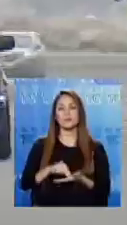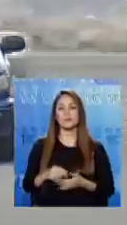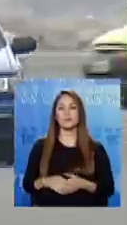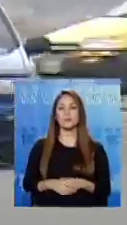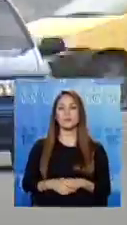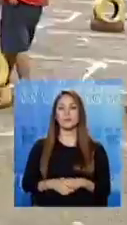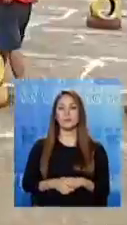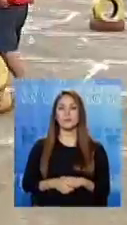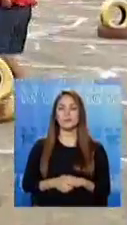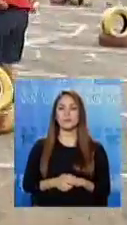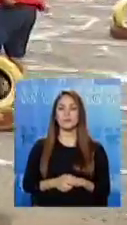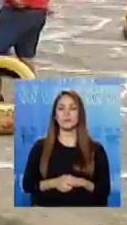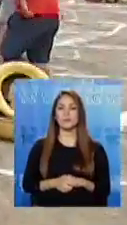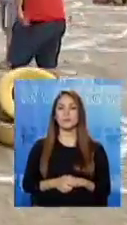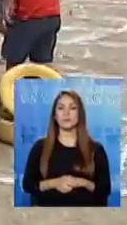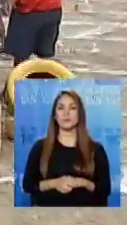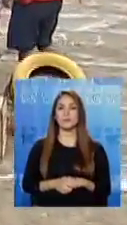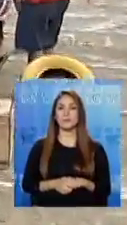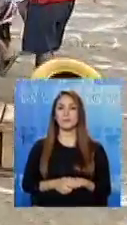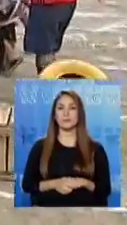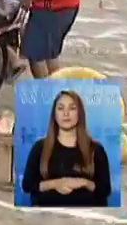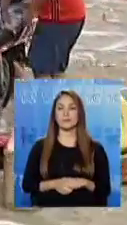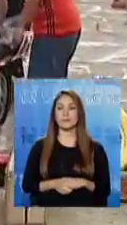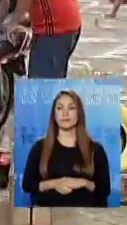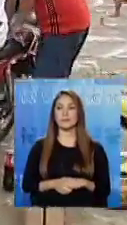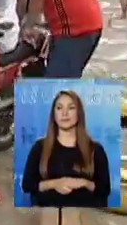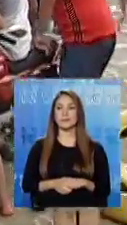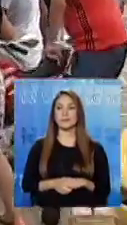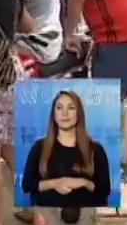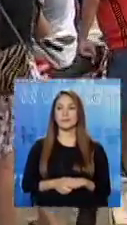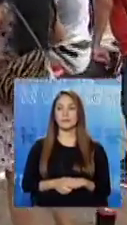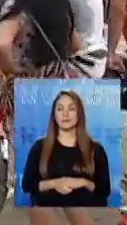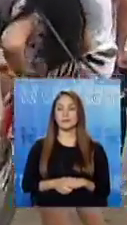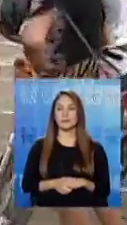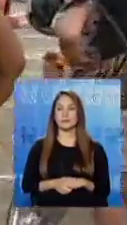cámara de José Luis Rodríguez, Stalin Vaquerizo, TC Televisión.